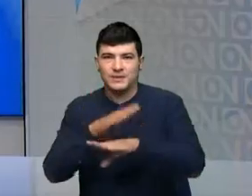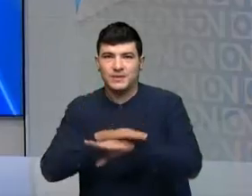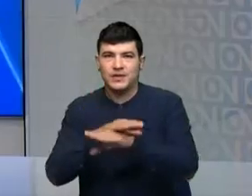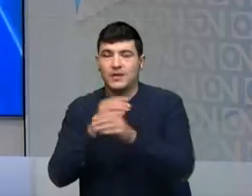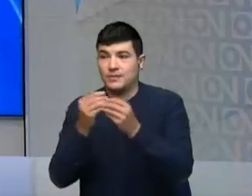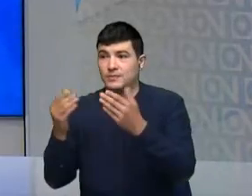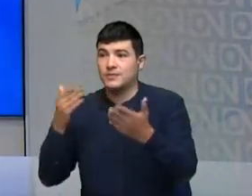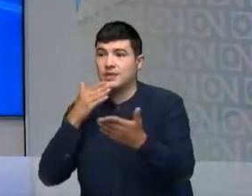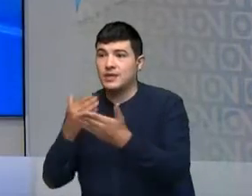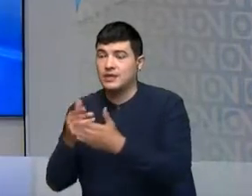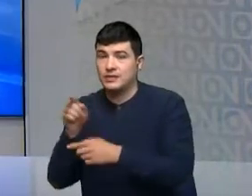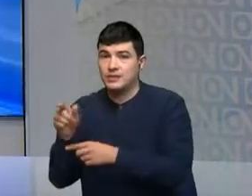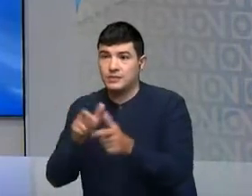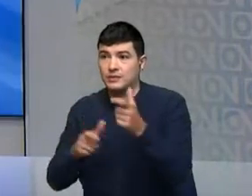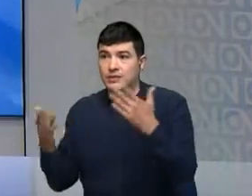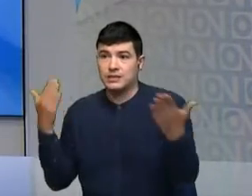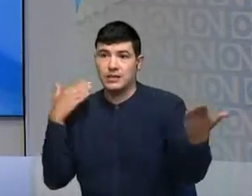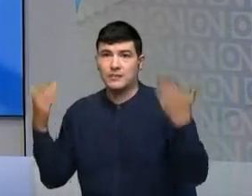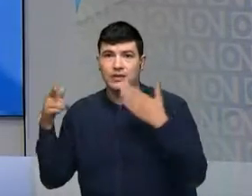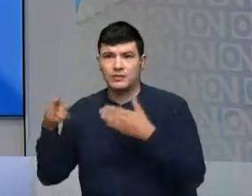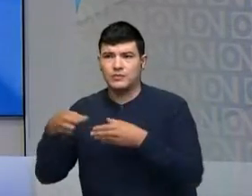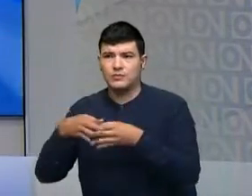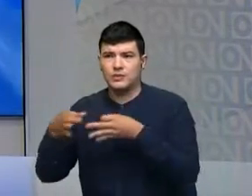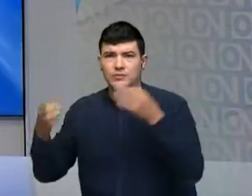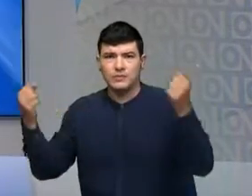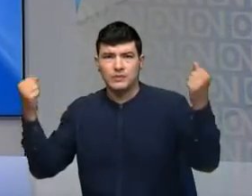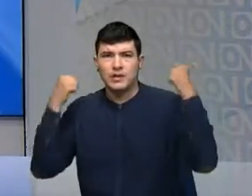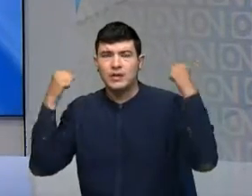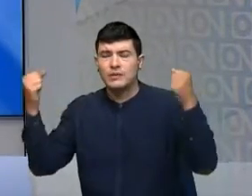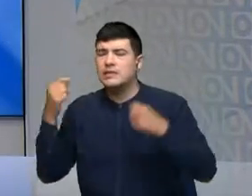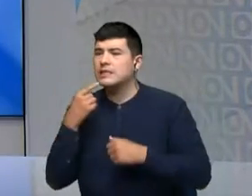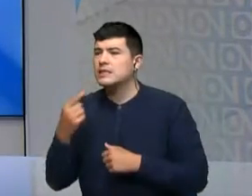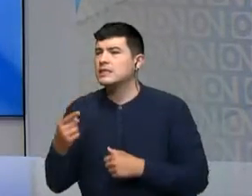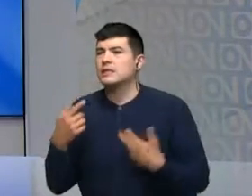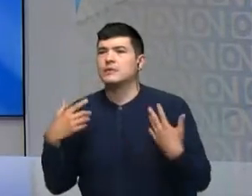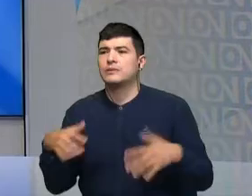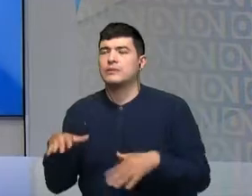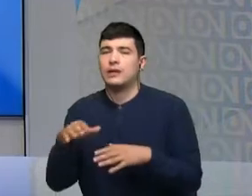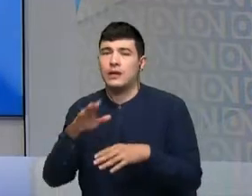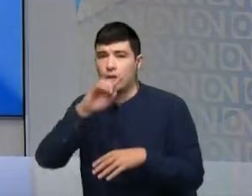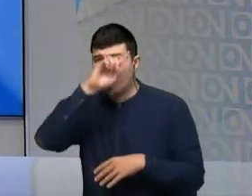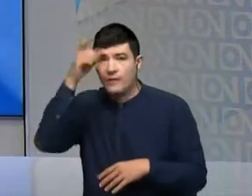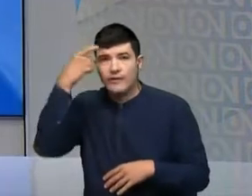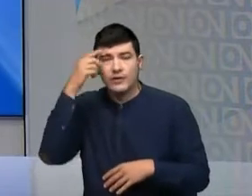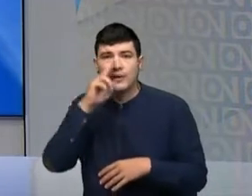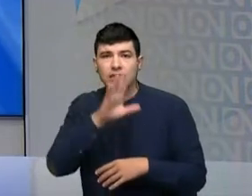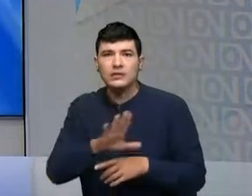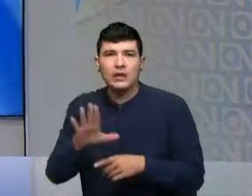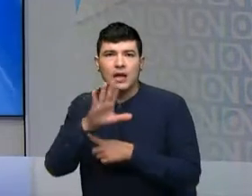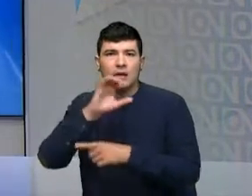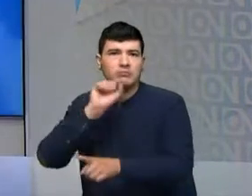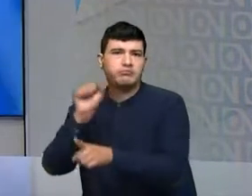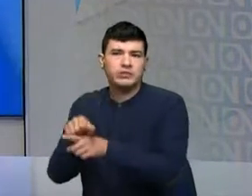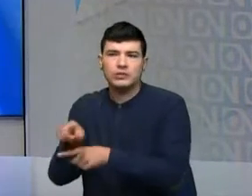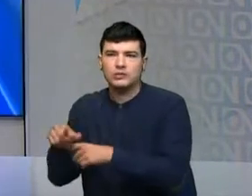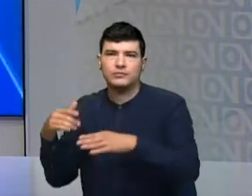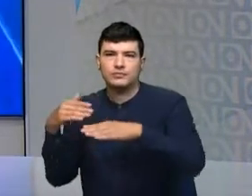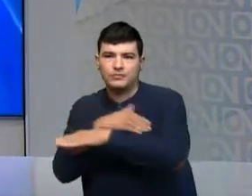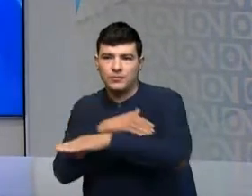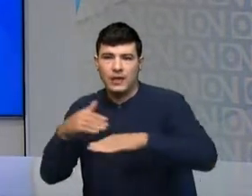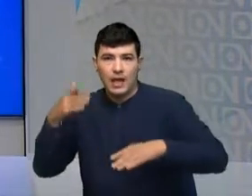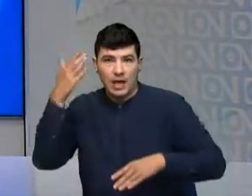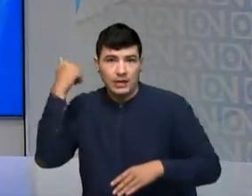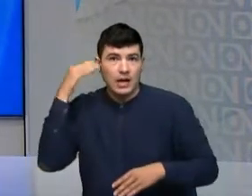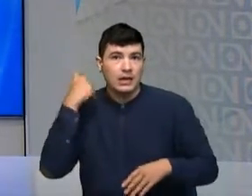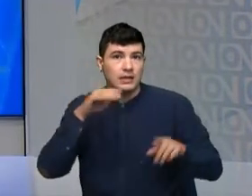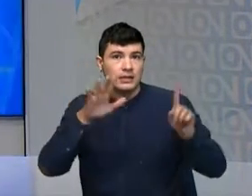Y en Piedecuesta, campesinos de una vereda denuncian el abandono del gobierno en el mantenimiento de la vía. Según ellos, suman más de 6 meses con